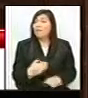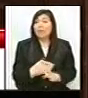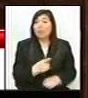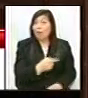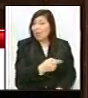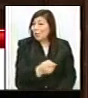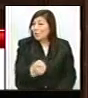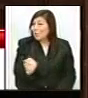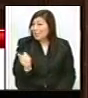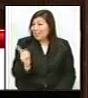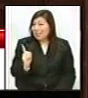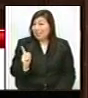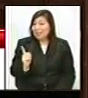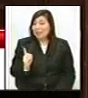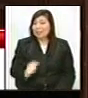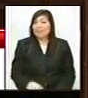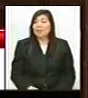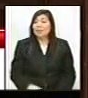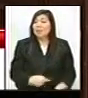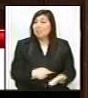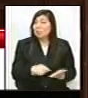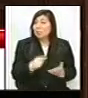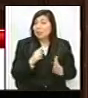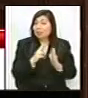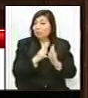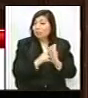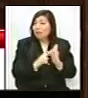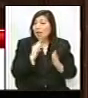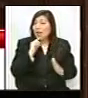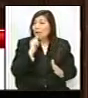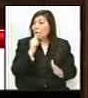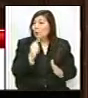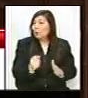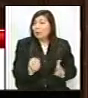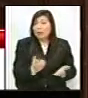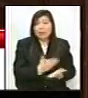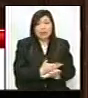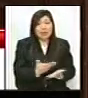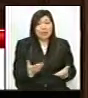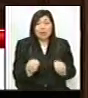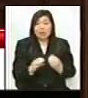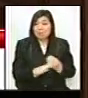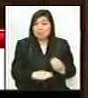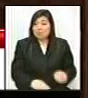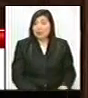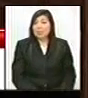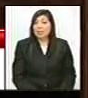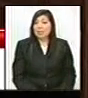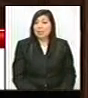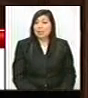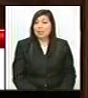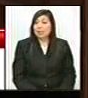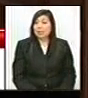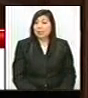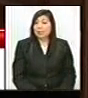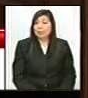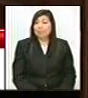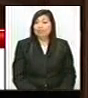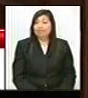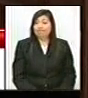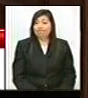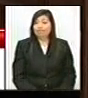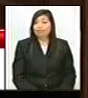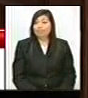ustedes a emitir una resolución de acusación teniendo como base la configuración de una sospecha reveladora.